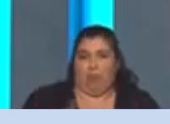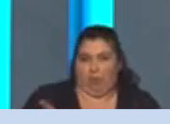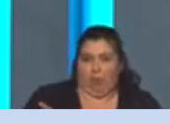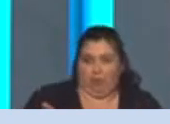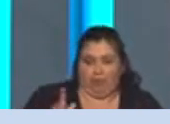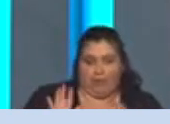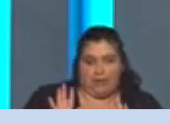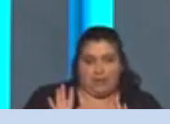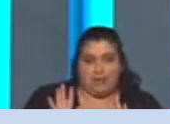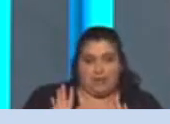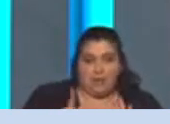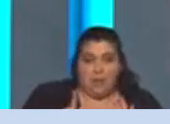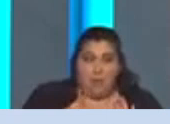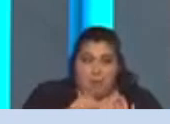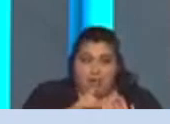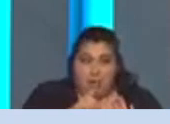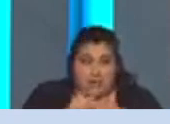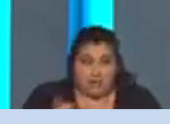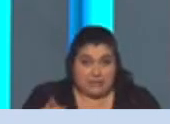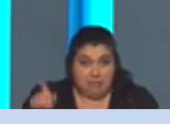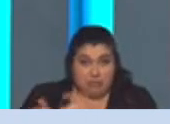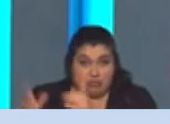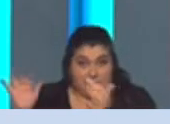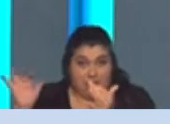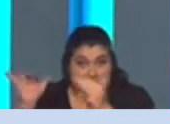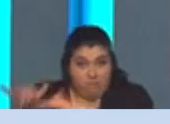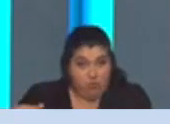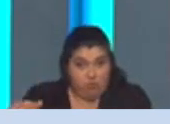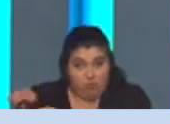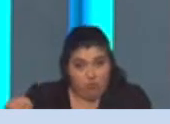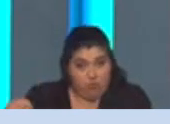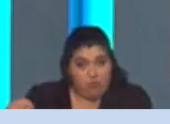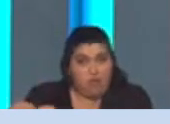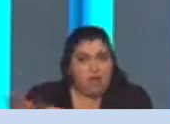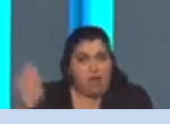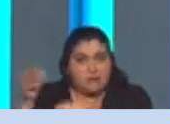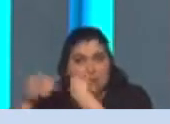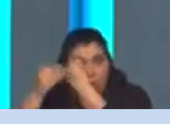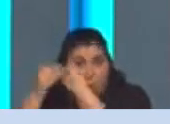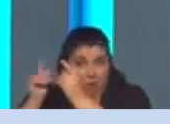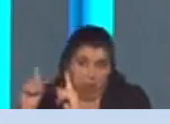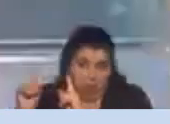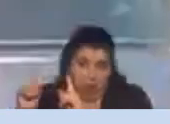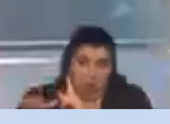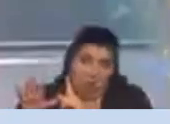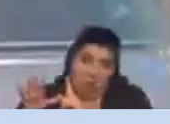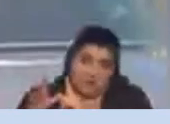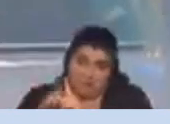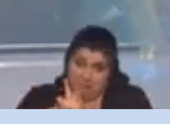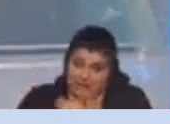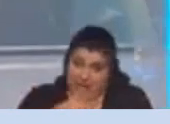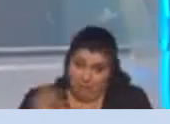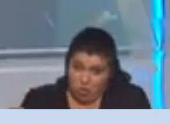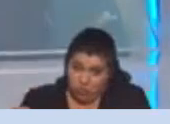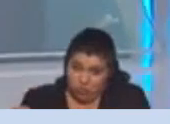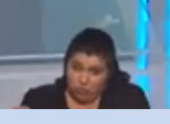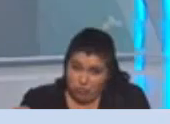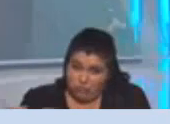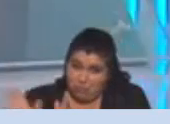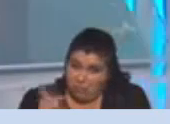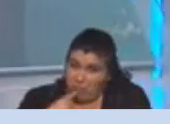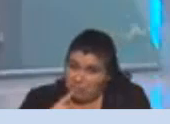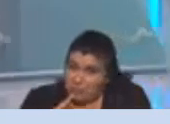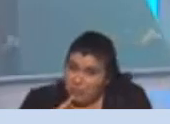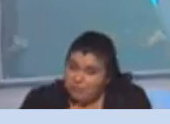ahora pareciera que por la convocatoria eh más que preocupados están de alguna manera acompañando principio hay